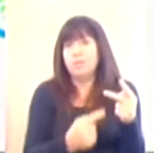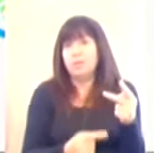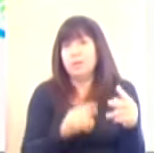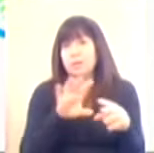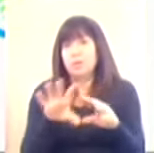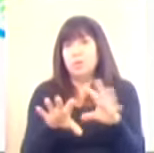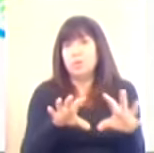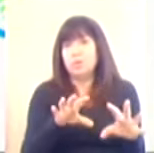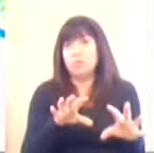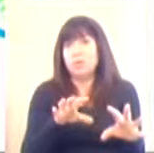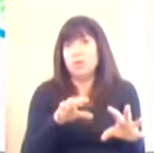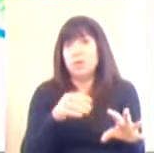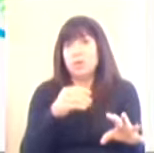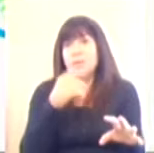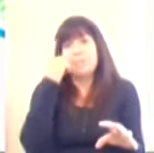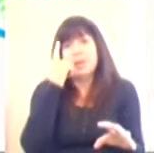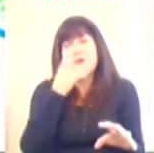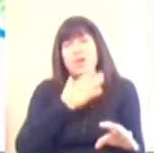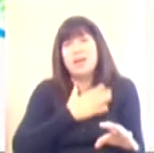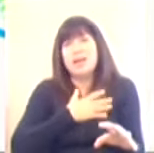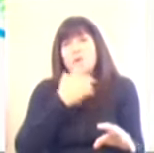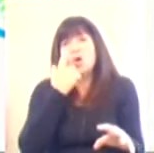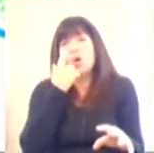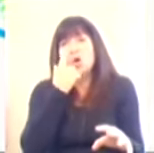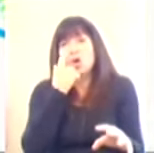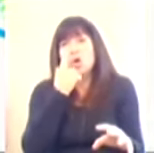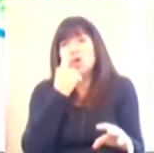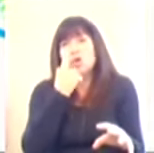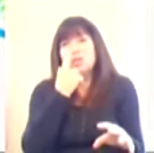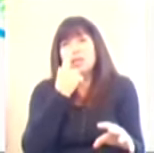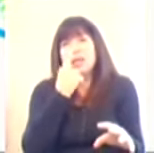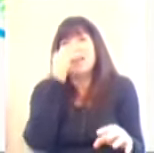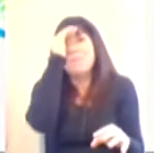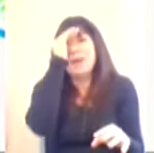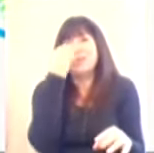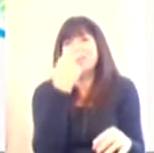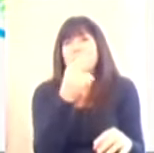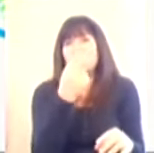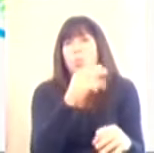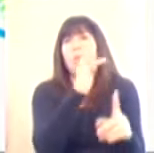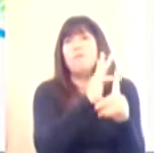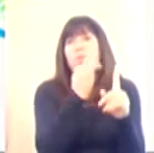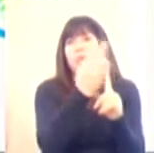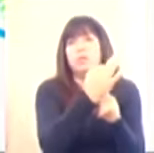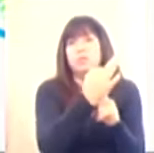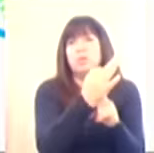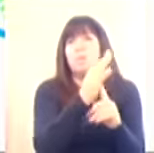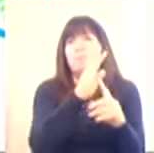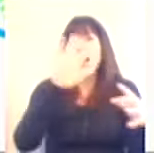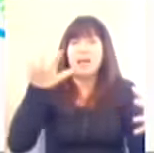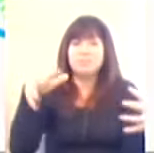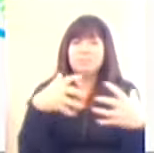conocer desde la experiencia propia de techo, ¿cómo crees tú que habría que abordar para hacer esto convergente?